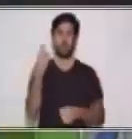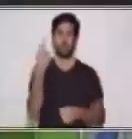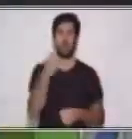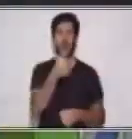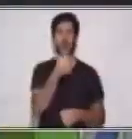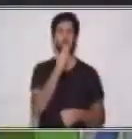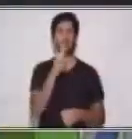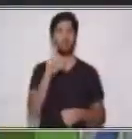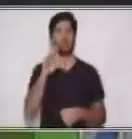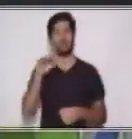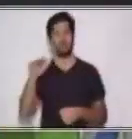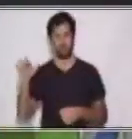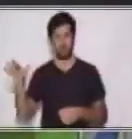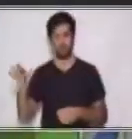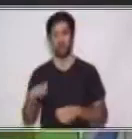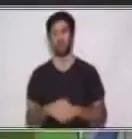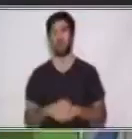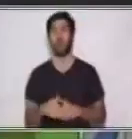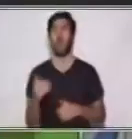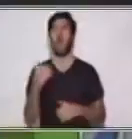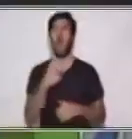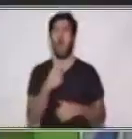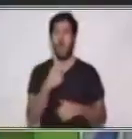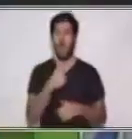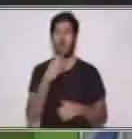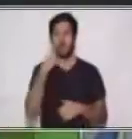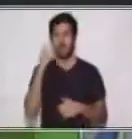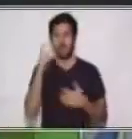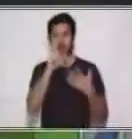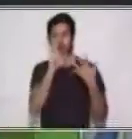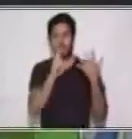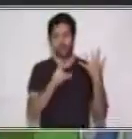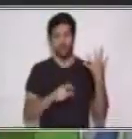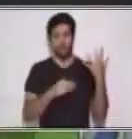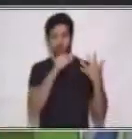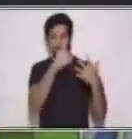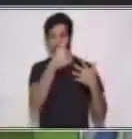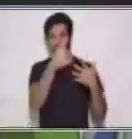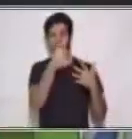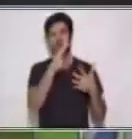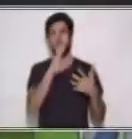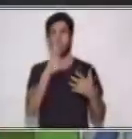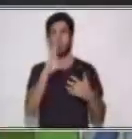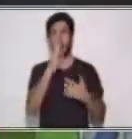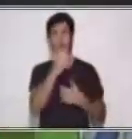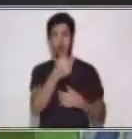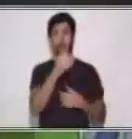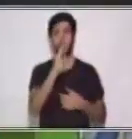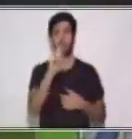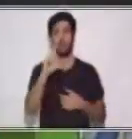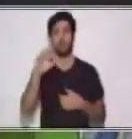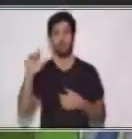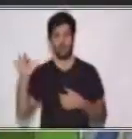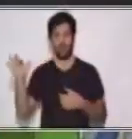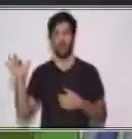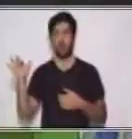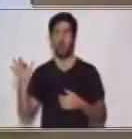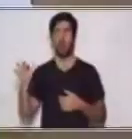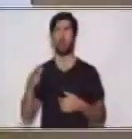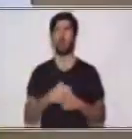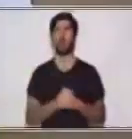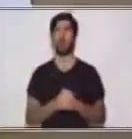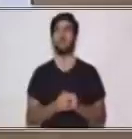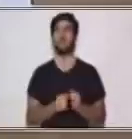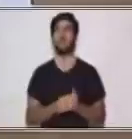Y hay características específicas del alfabeto que ellos crean y es que logran colocar